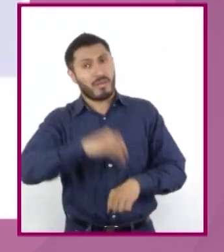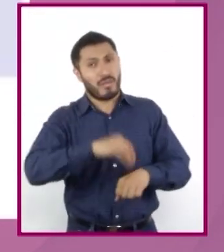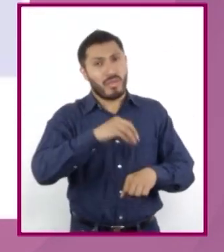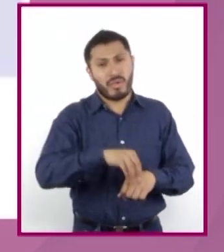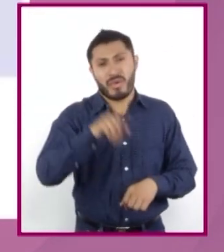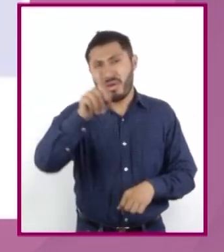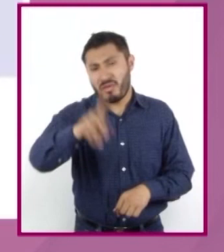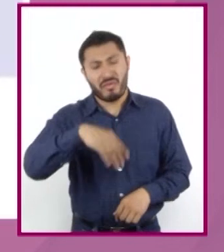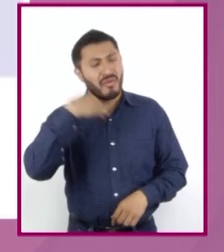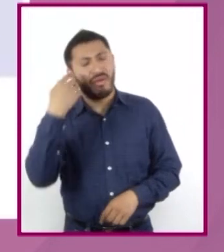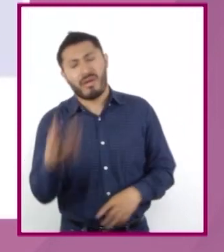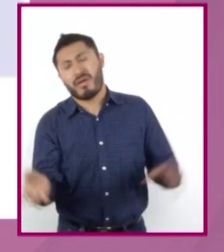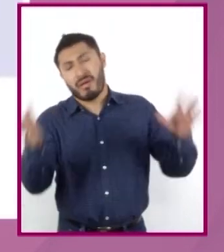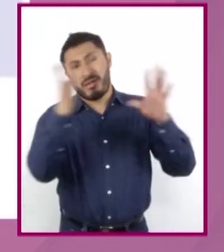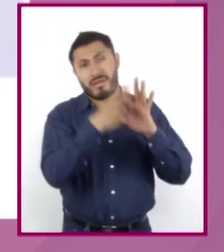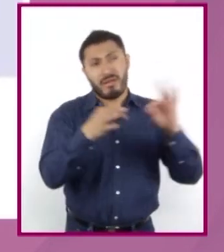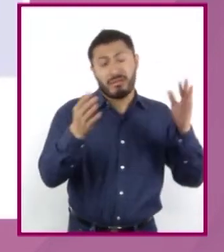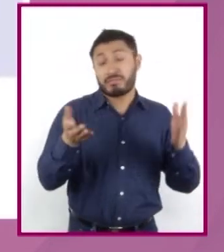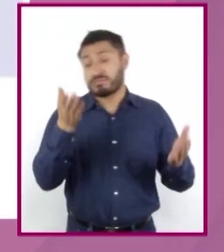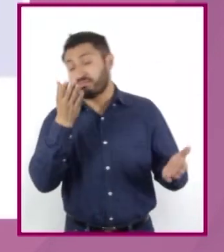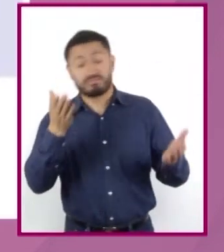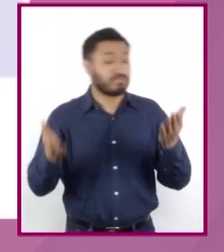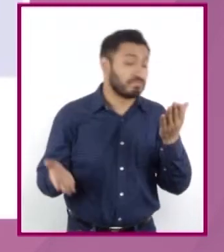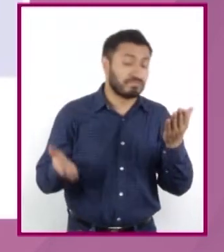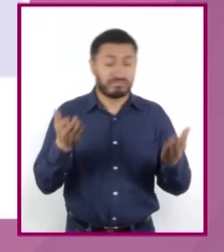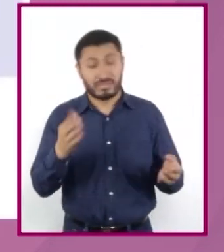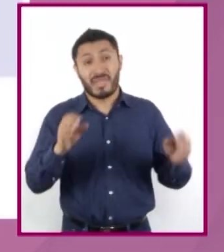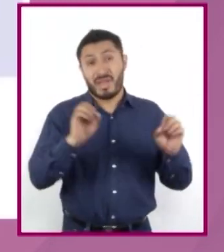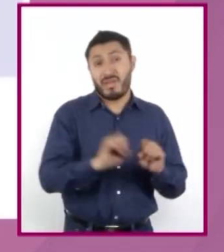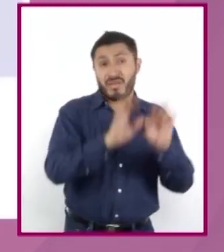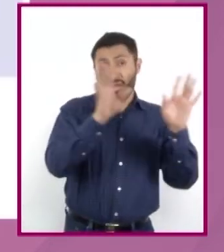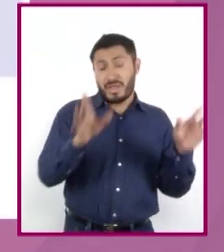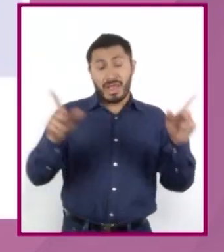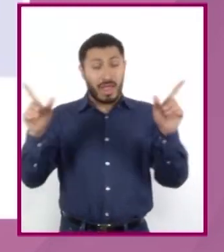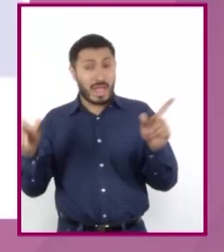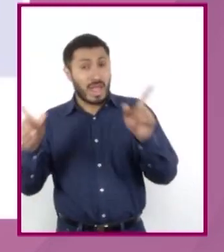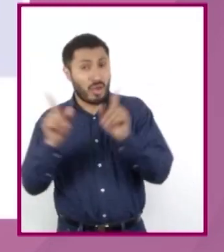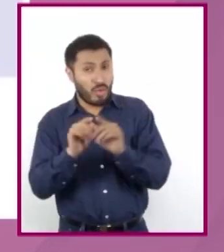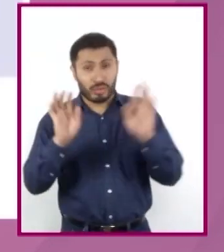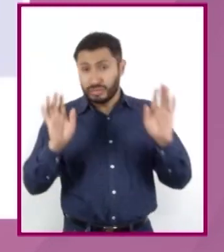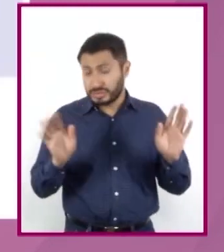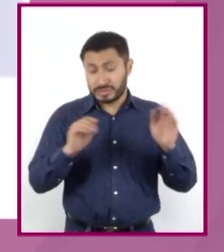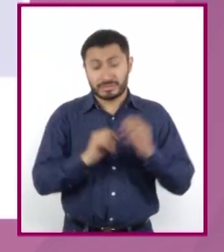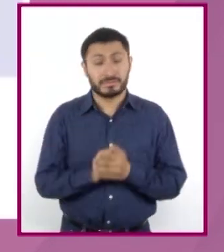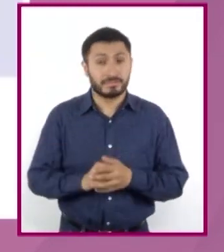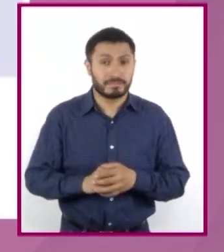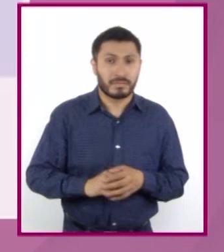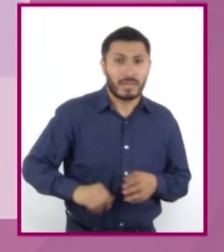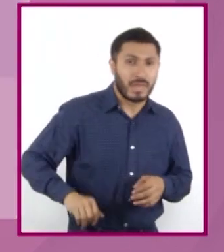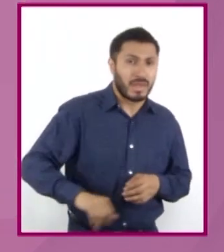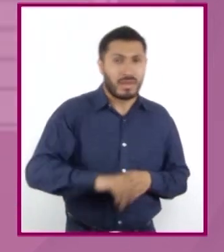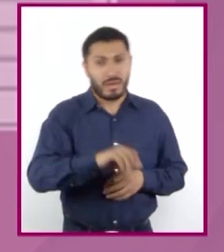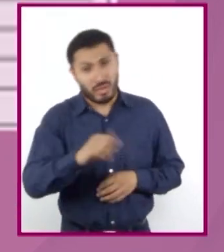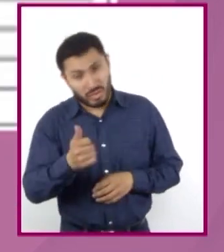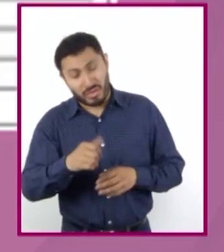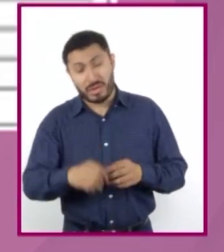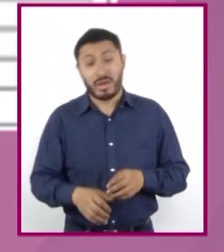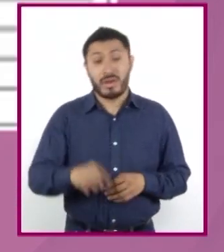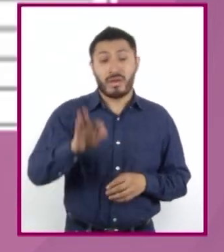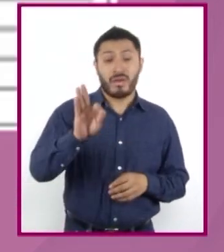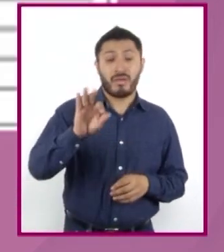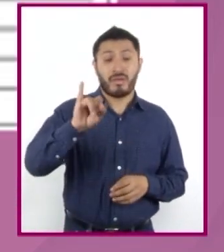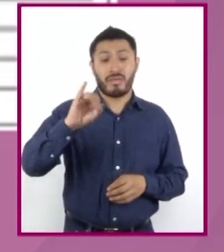criterios que se desean comparar de manera clara y breve. Otra opción son las fichas de